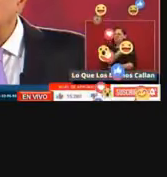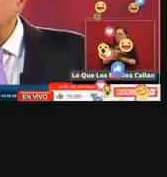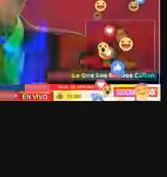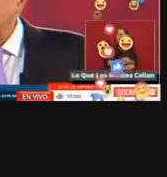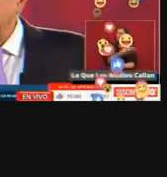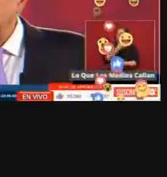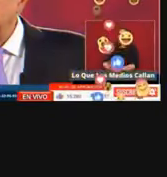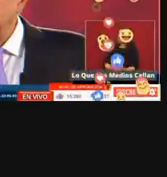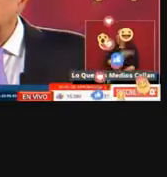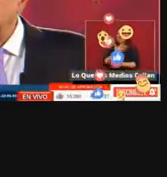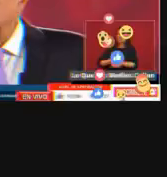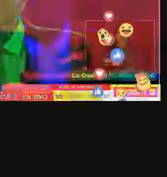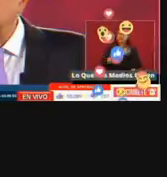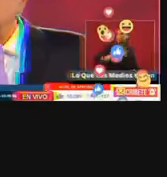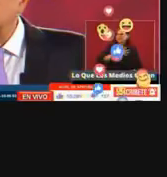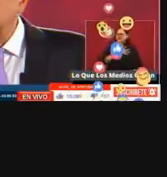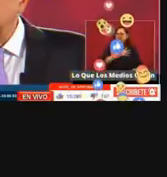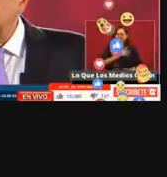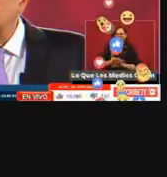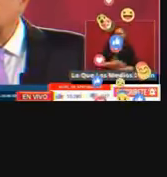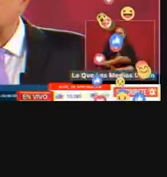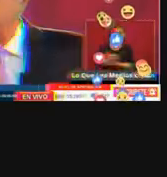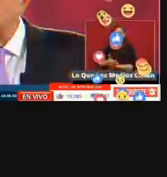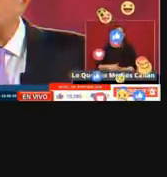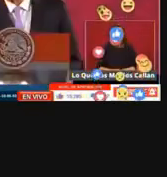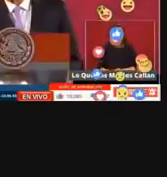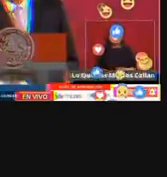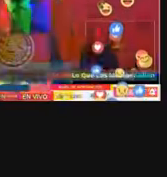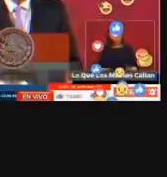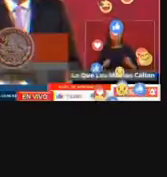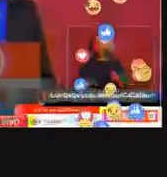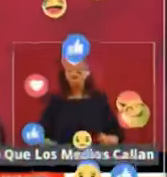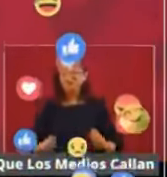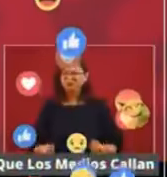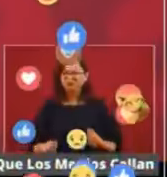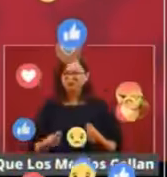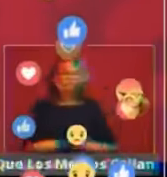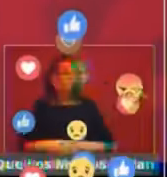pendejo, por eso se murió el cabrón, igual que mi tío. Protéjanse, coño.